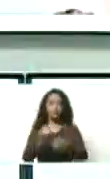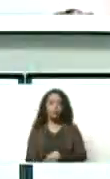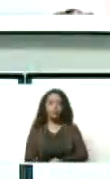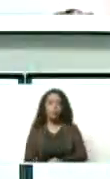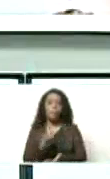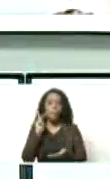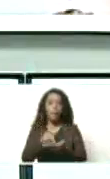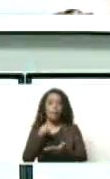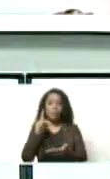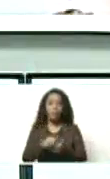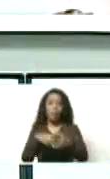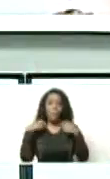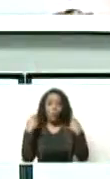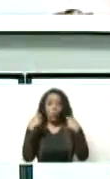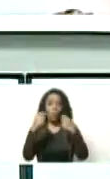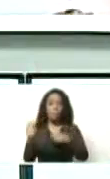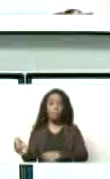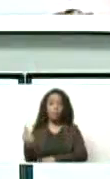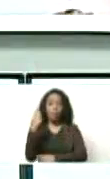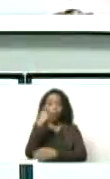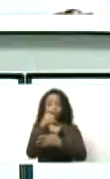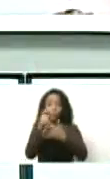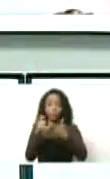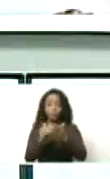la participación popular. Primera línea,